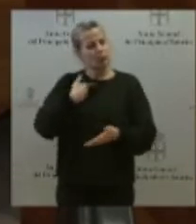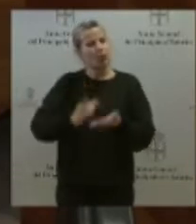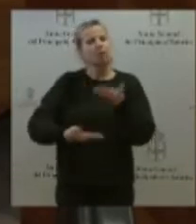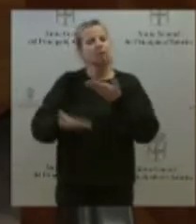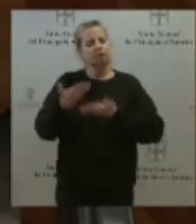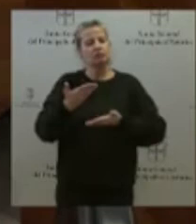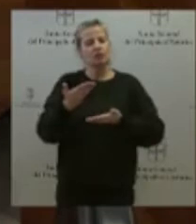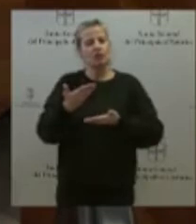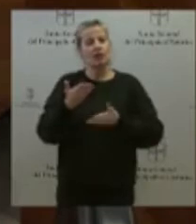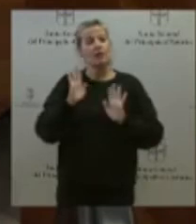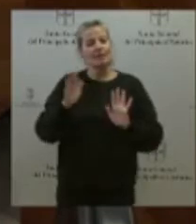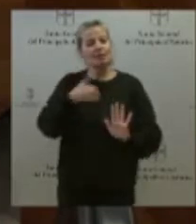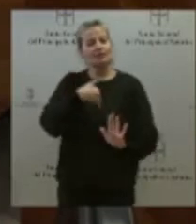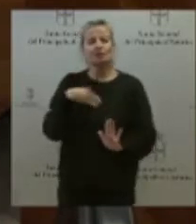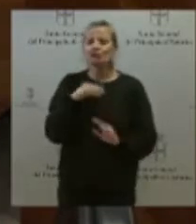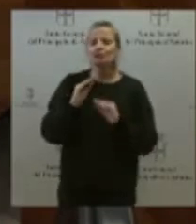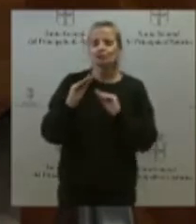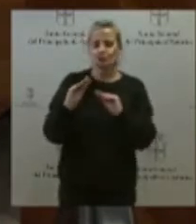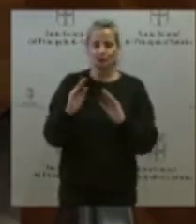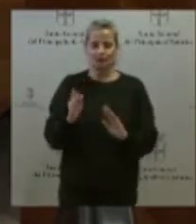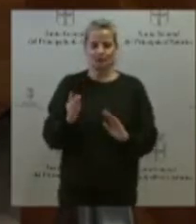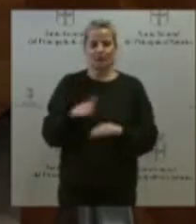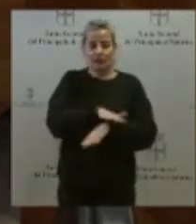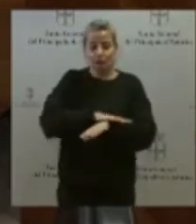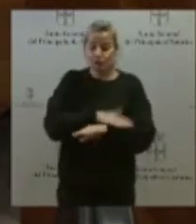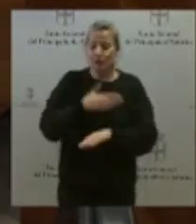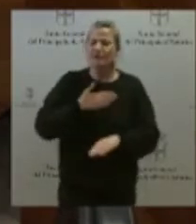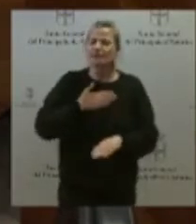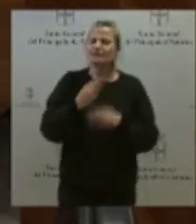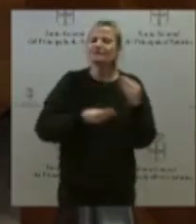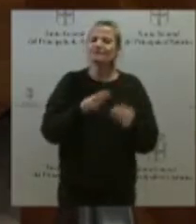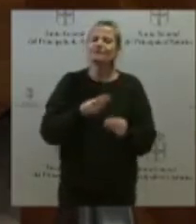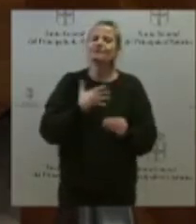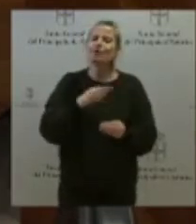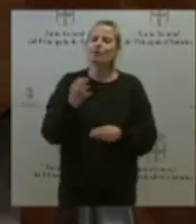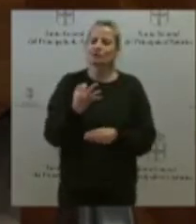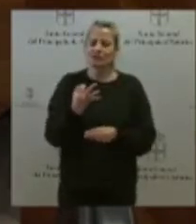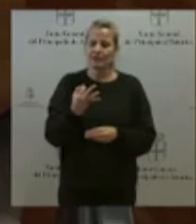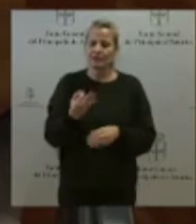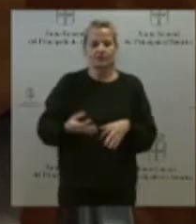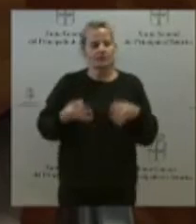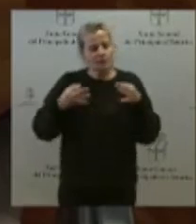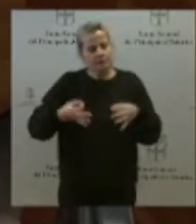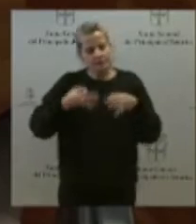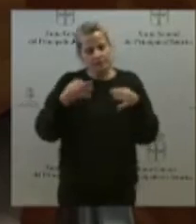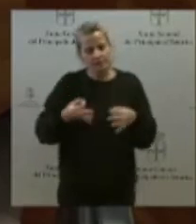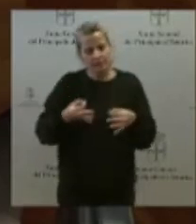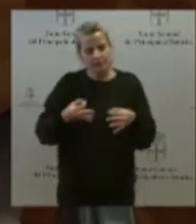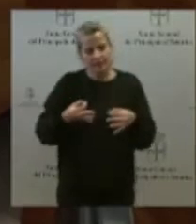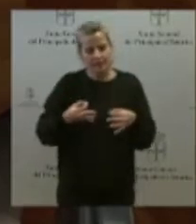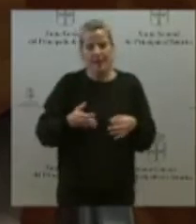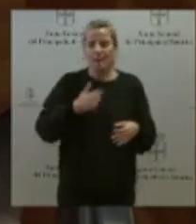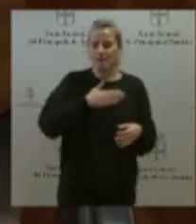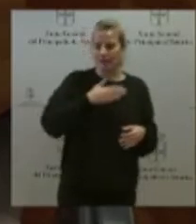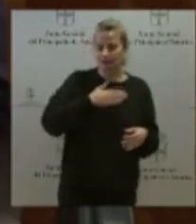Gobierno, nosotros lo que podemos hacer siempre, siempre, es intentar que haya un acuerdo entre patronal y organizaciones sindicales en el marco de la negociación